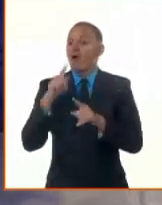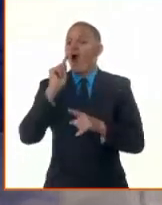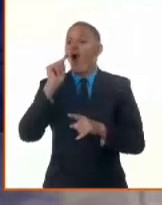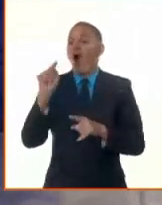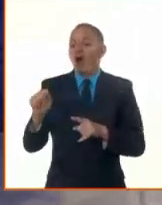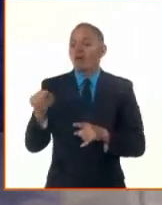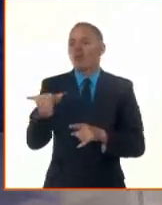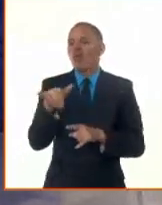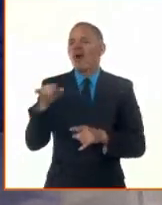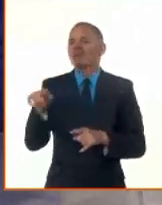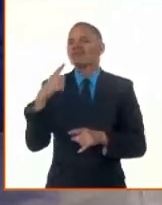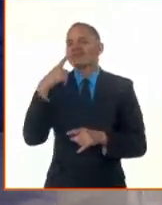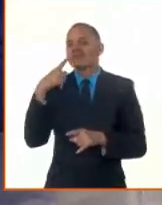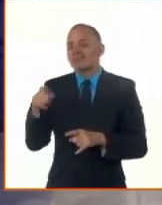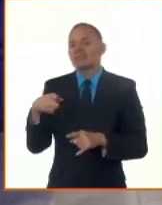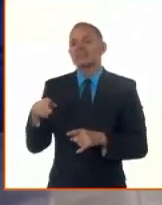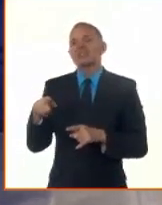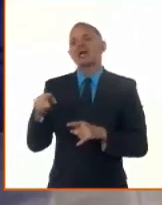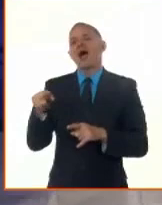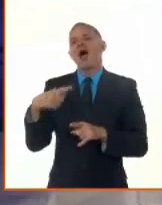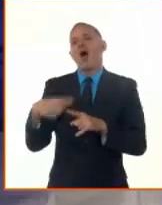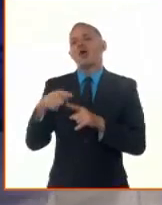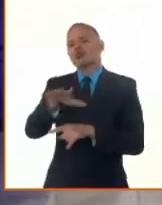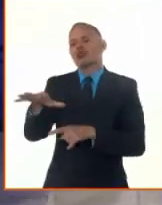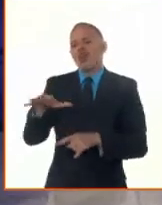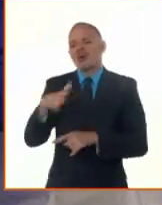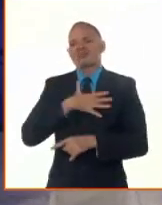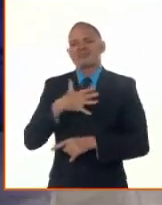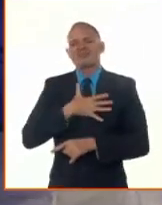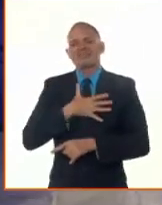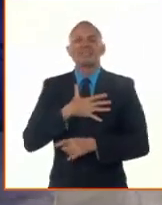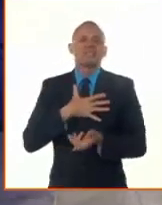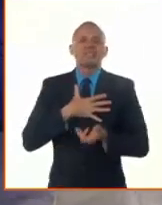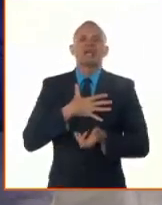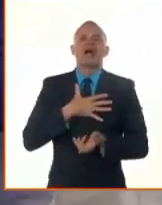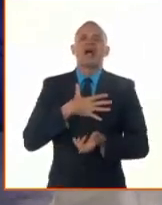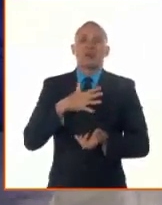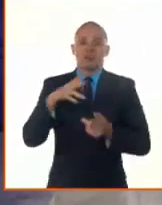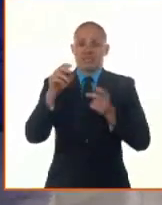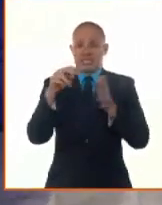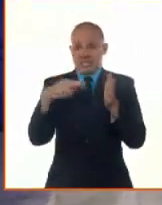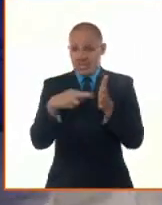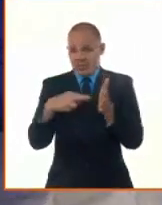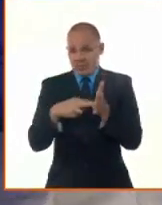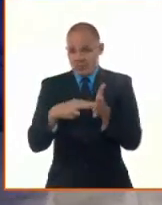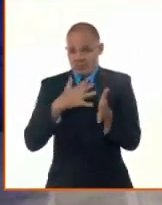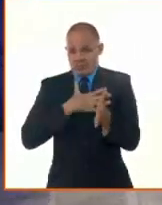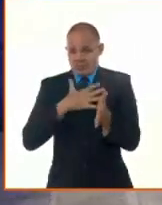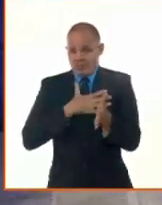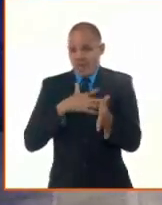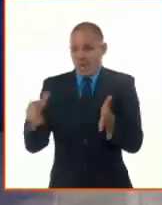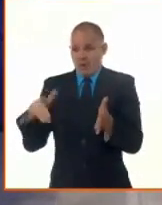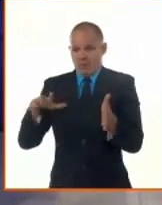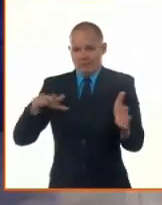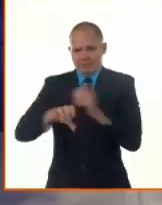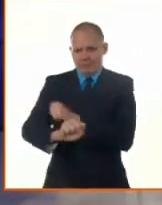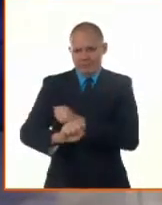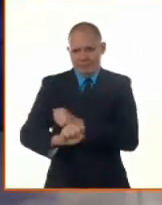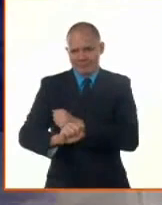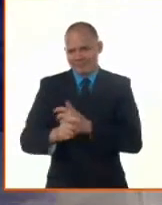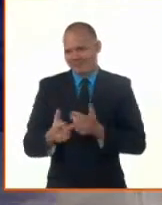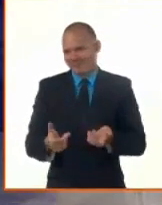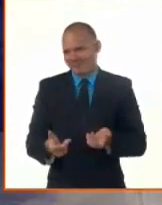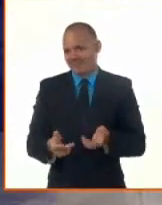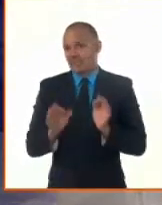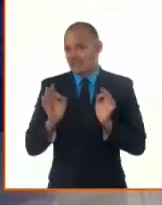las tienes a él entonces durante todos estos años ha estado en esta guerra en combate cuidando